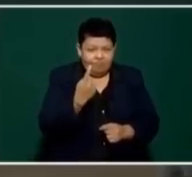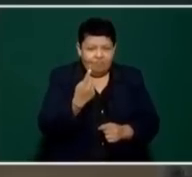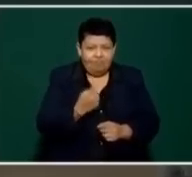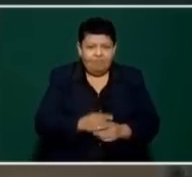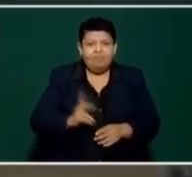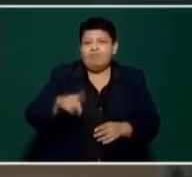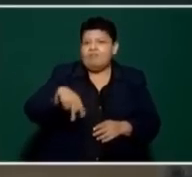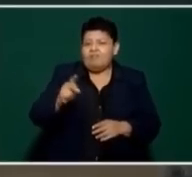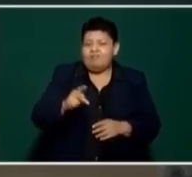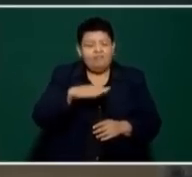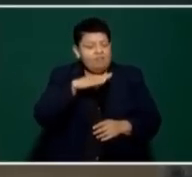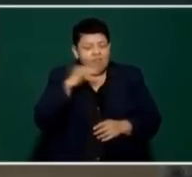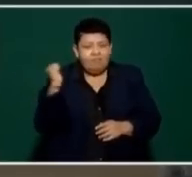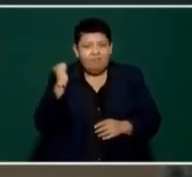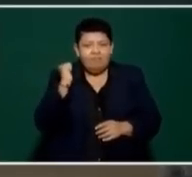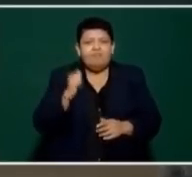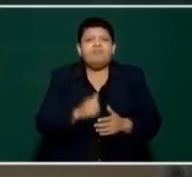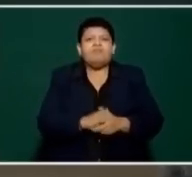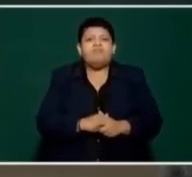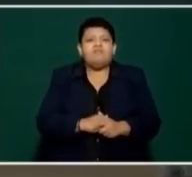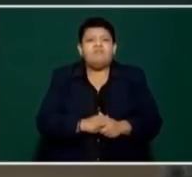pero no la corrupción. Entonces,